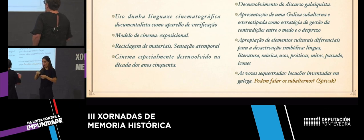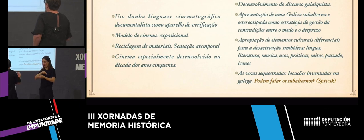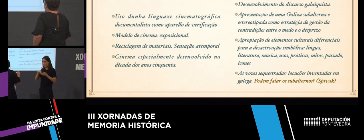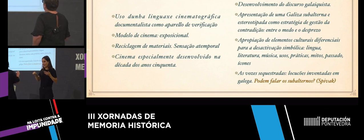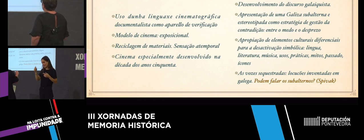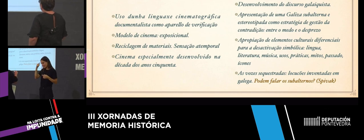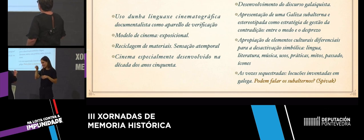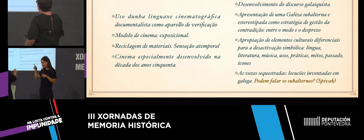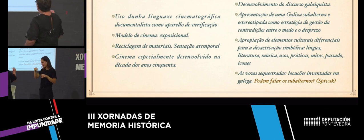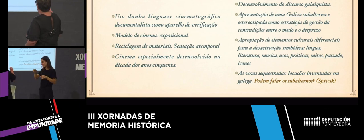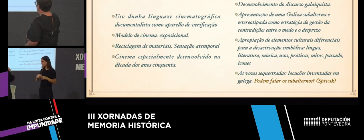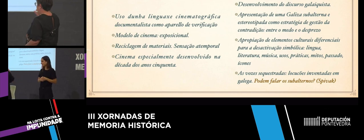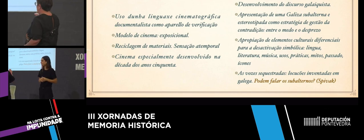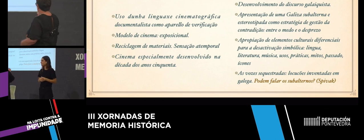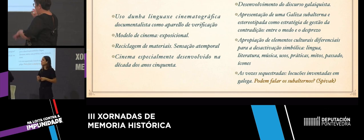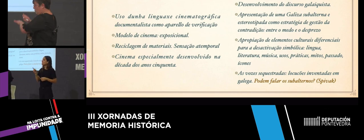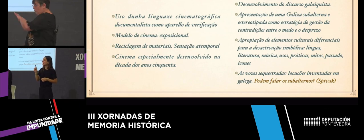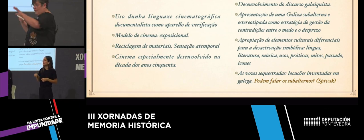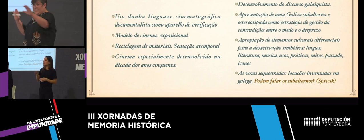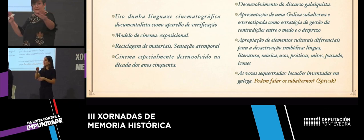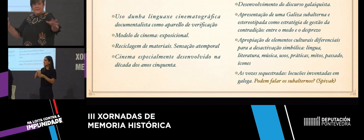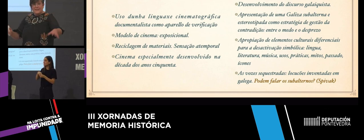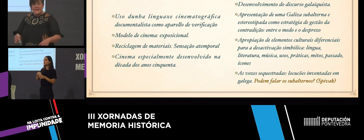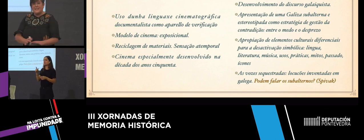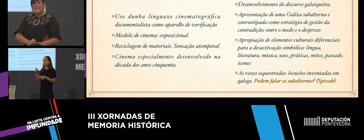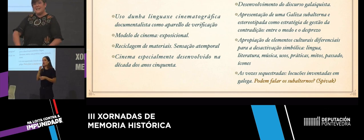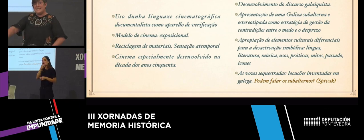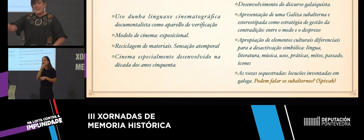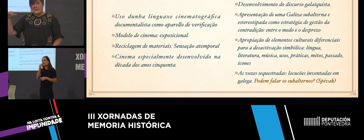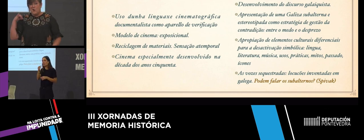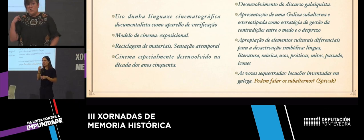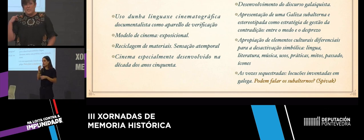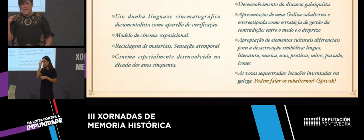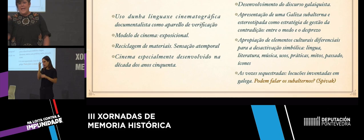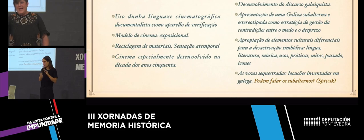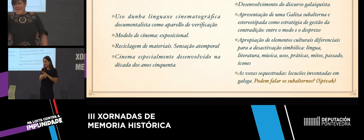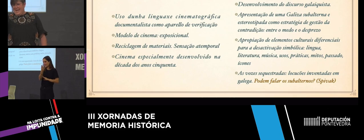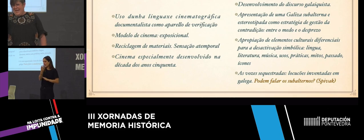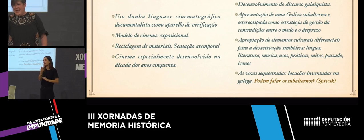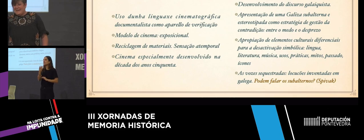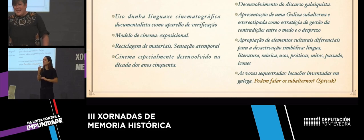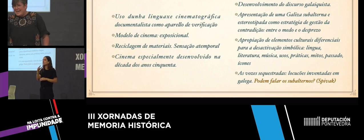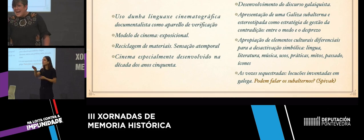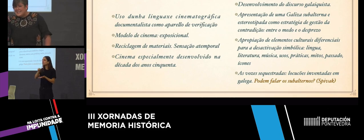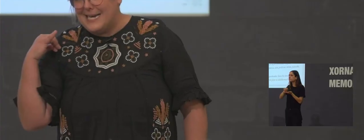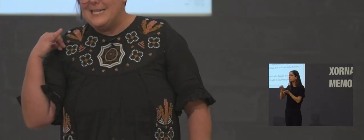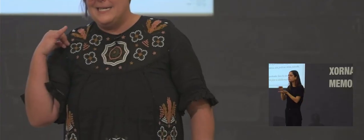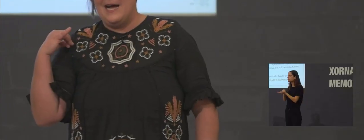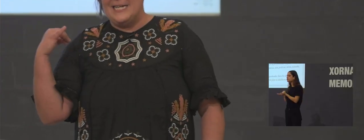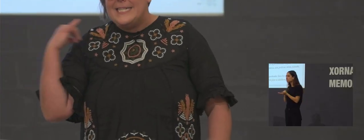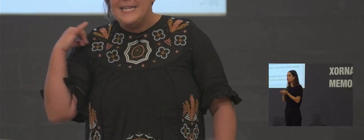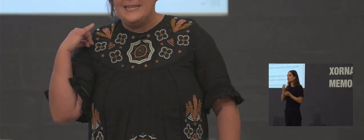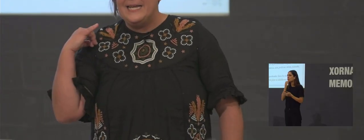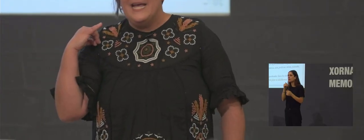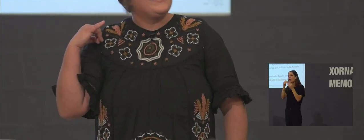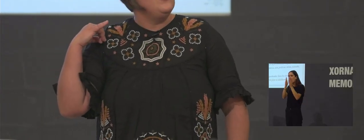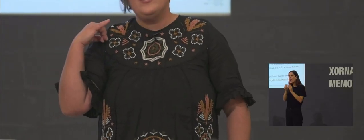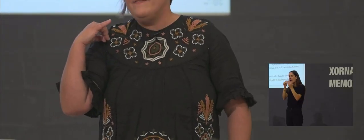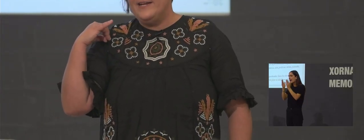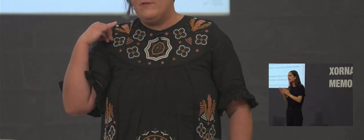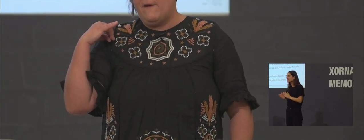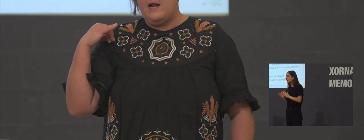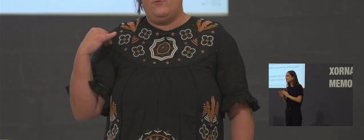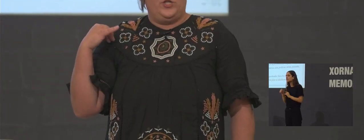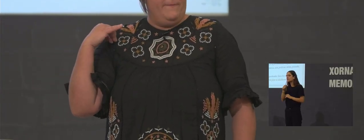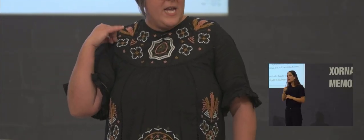Entón, tamén aparecen locucións absolutamente inventadas na que se recolle en casas a xente que